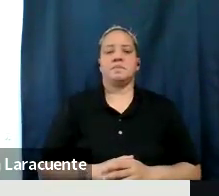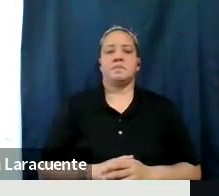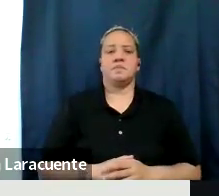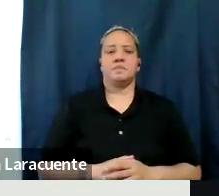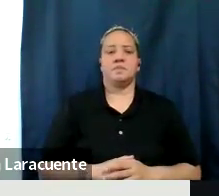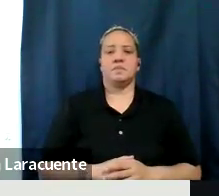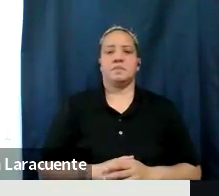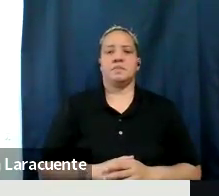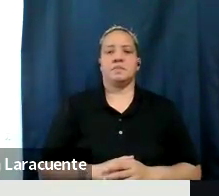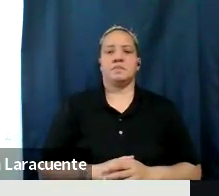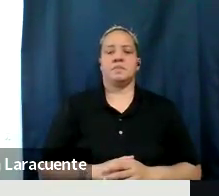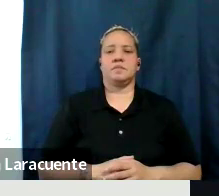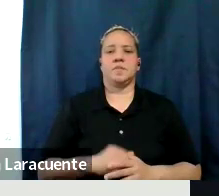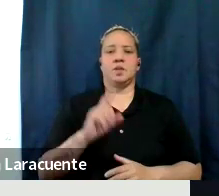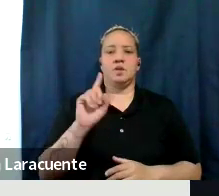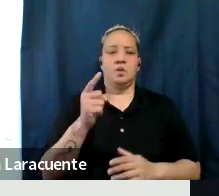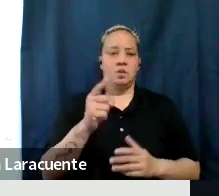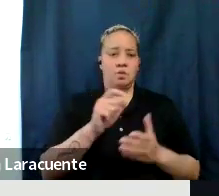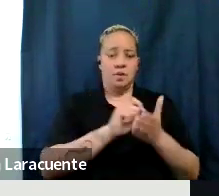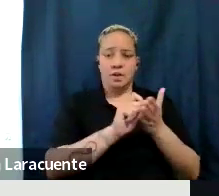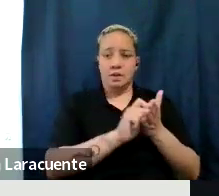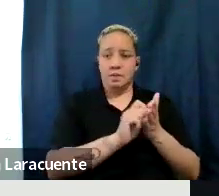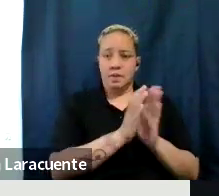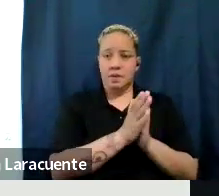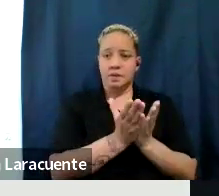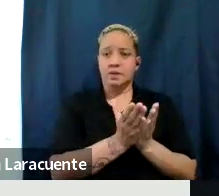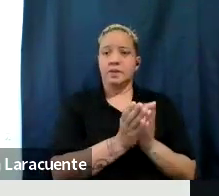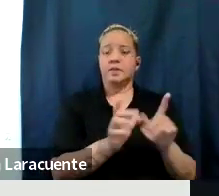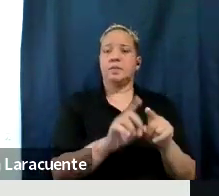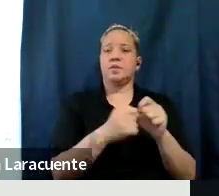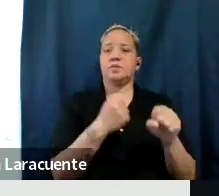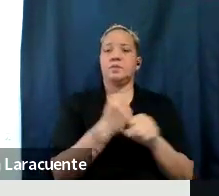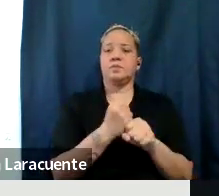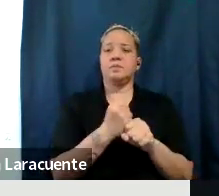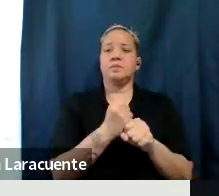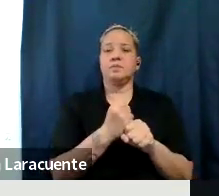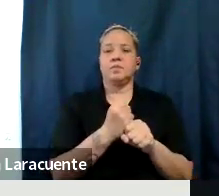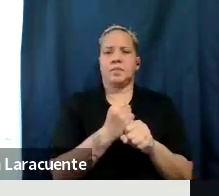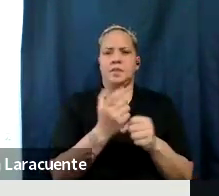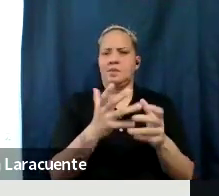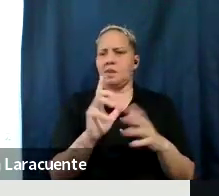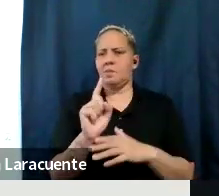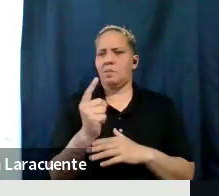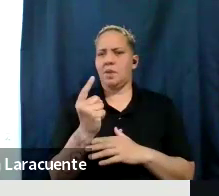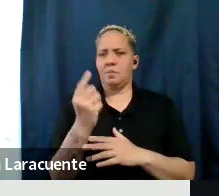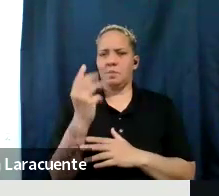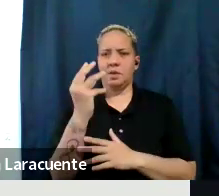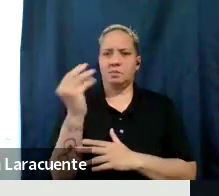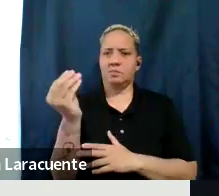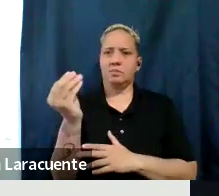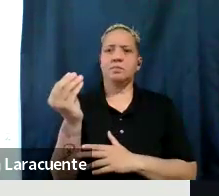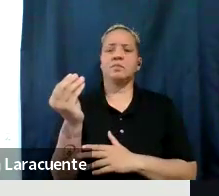No solo va a componer este libro, sino que también durante los años y desde ya, desde el primer exilio,